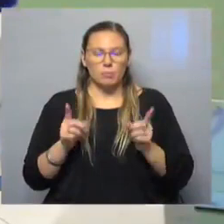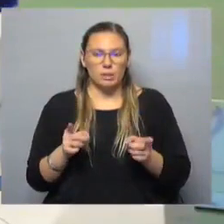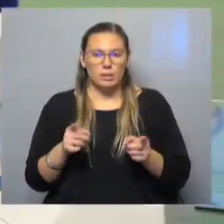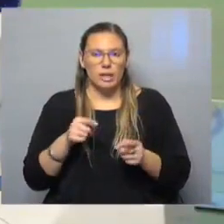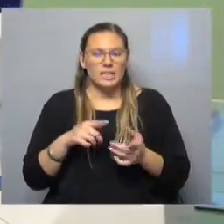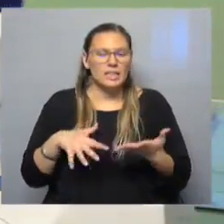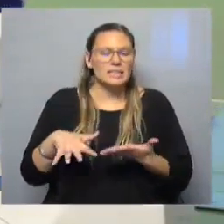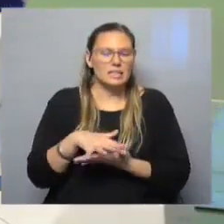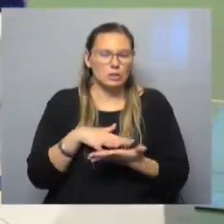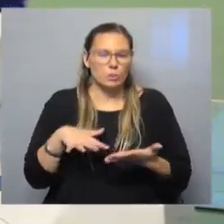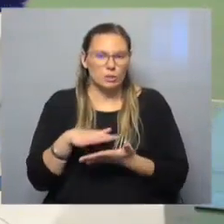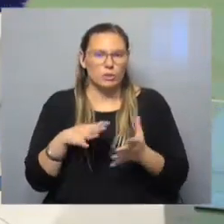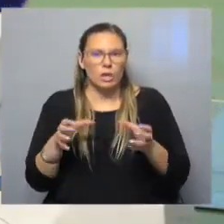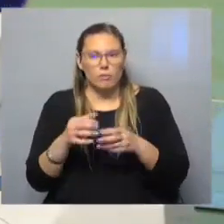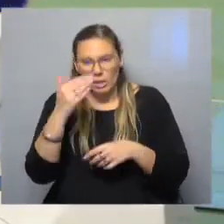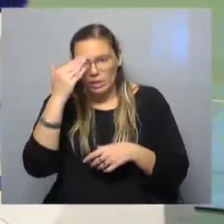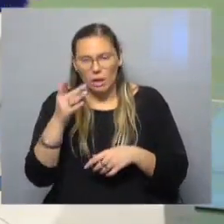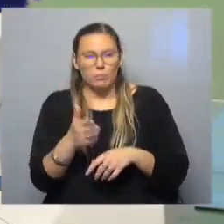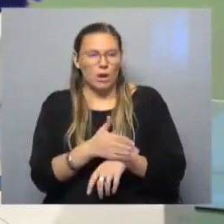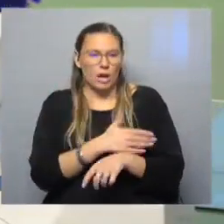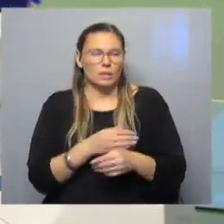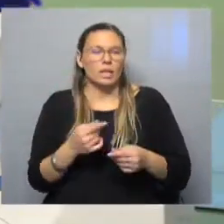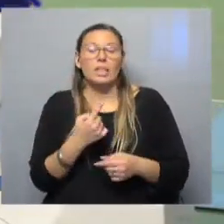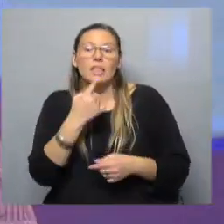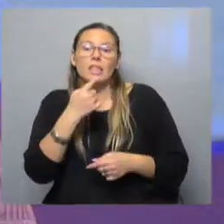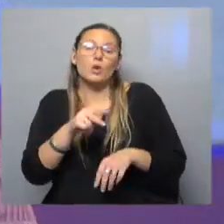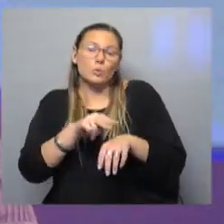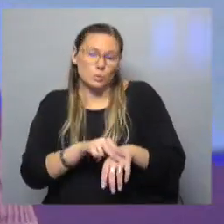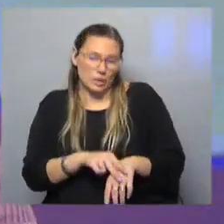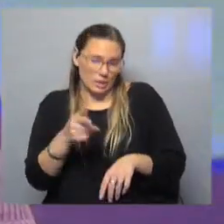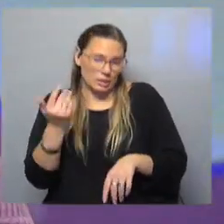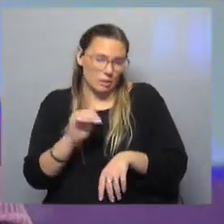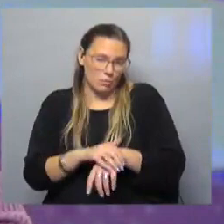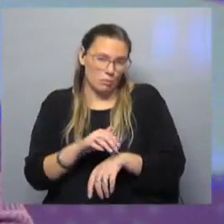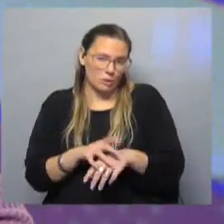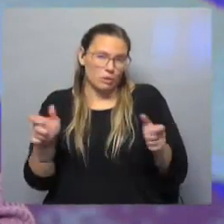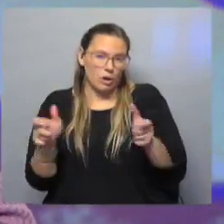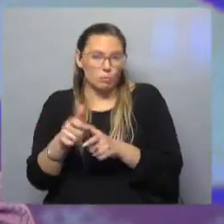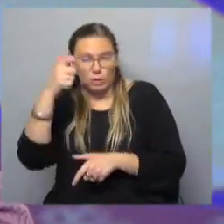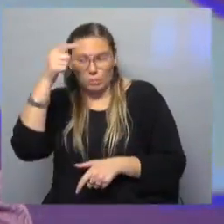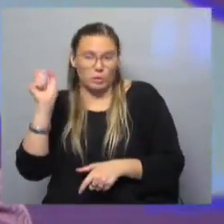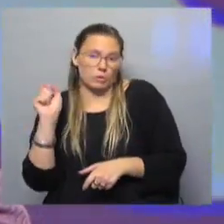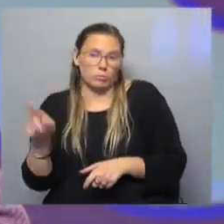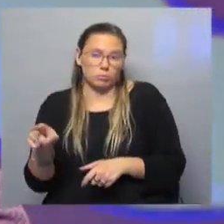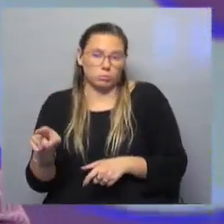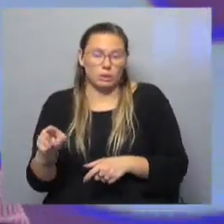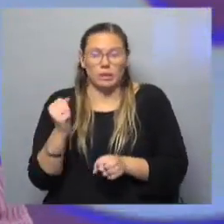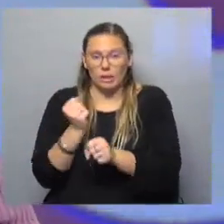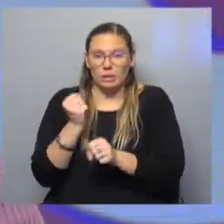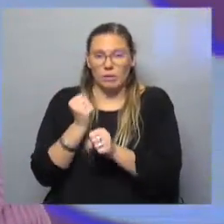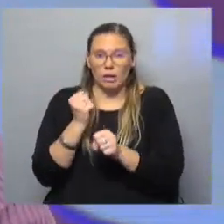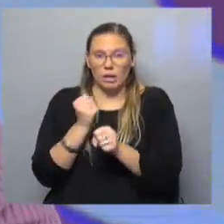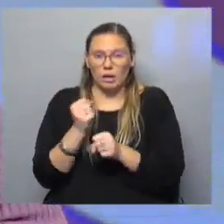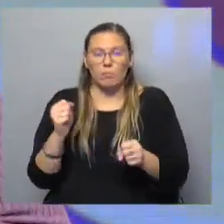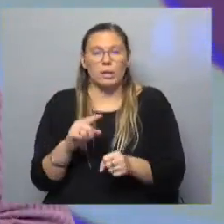estas consideraciones que el Frente Amplio llevó en su momento a la comisión de expertos que estaba trabajando para el